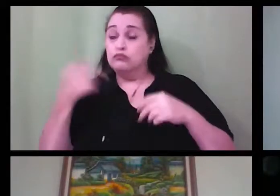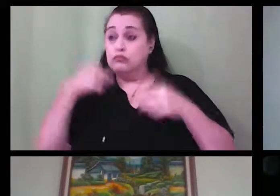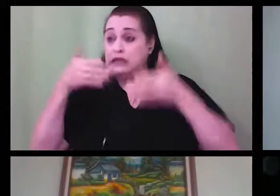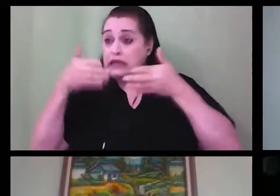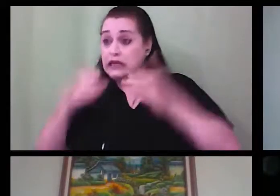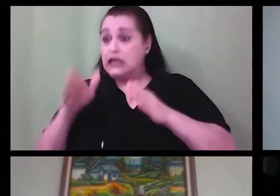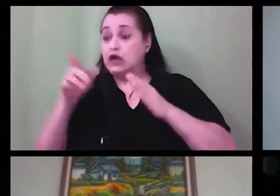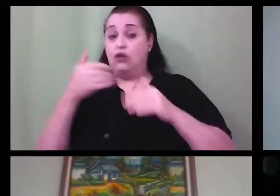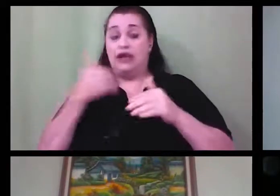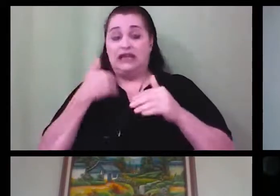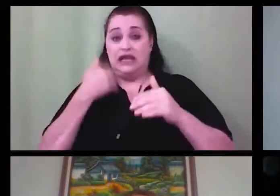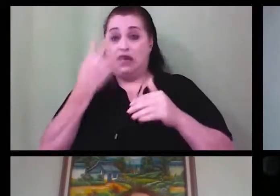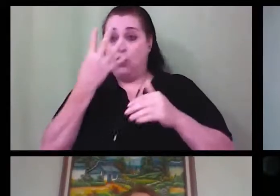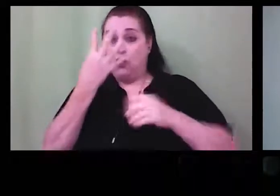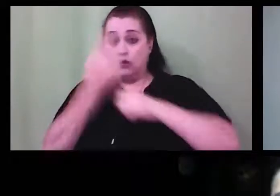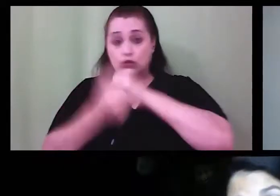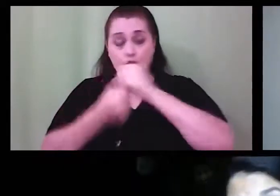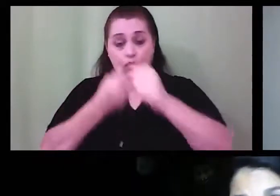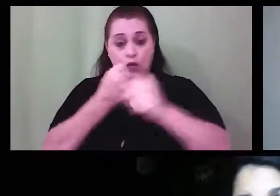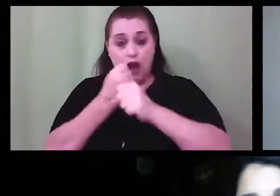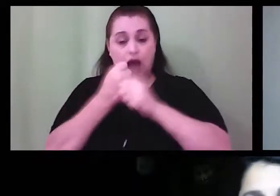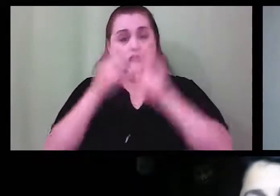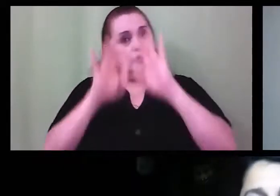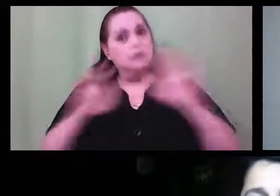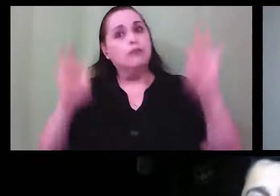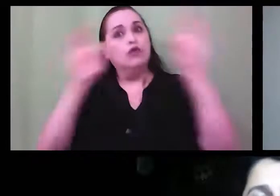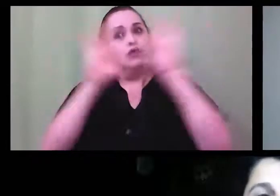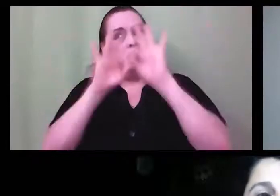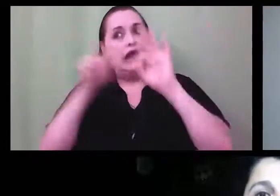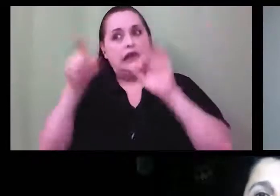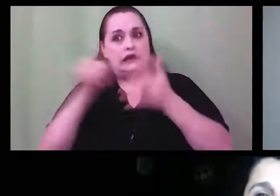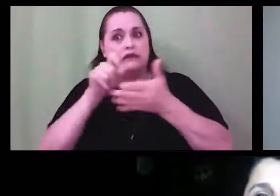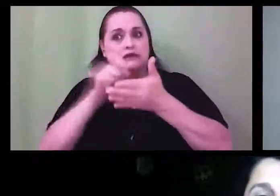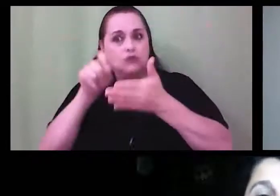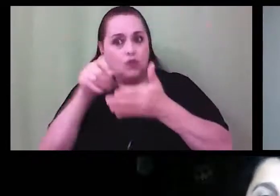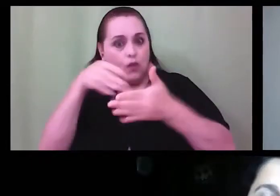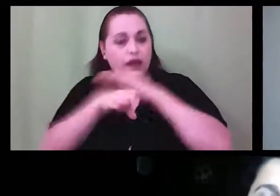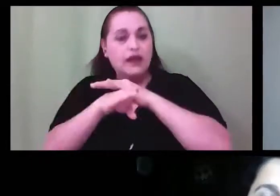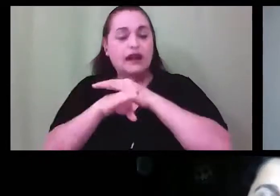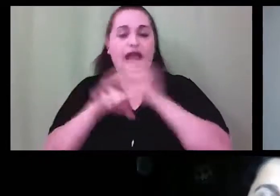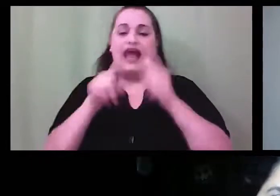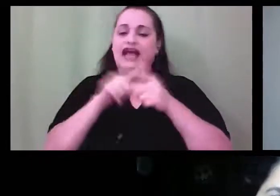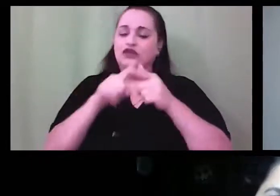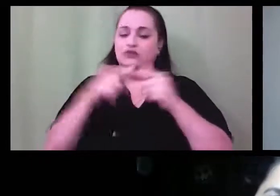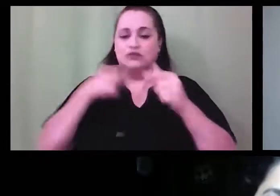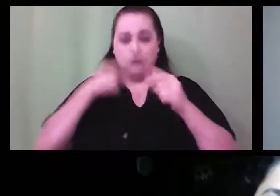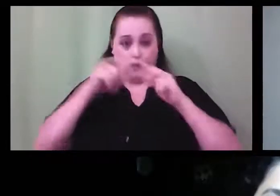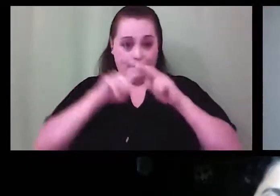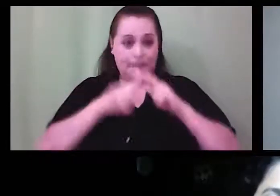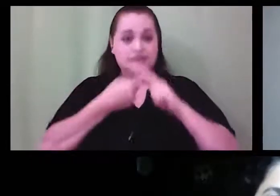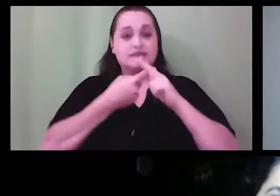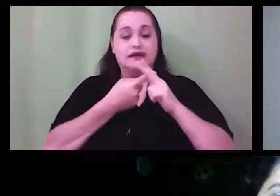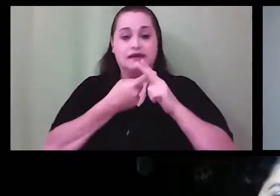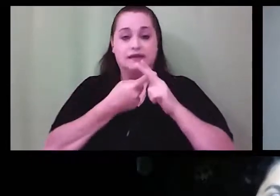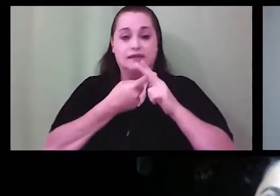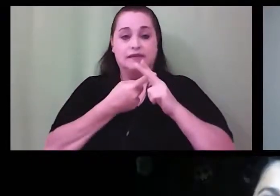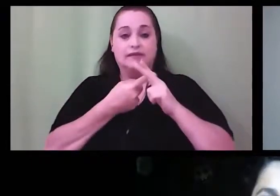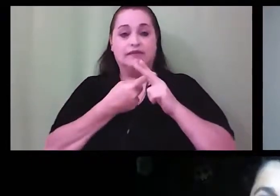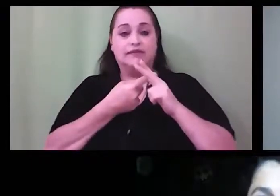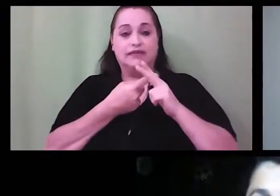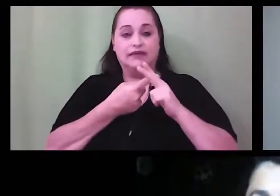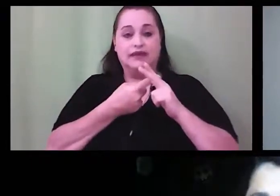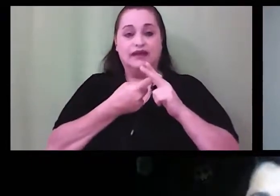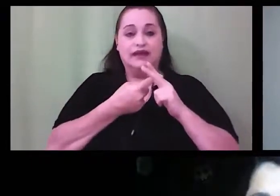tenía la edad de 4 años, que era importante que él estuviera escolarizado, yo empecé a ir de ahí